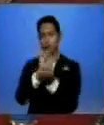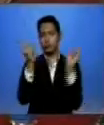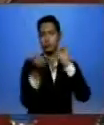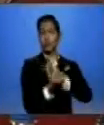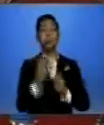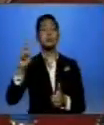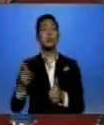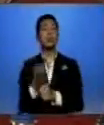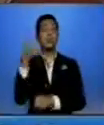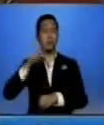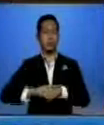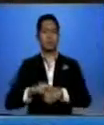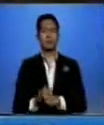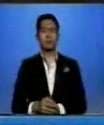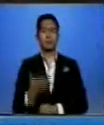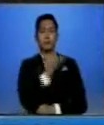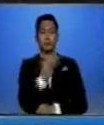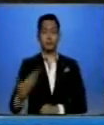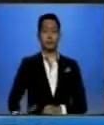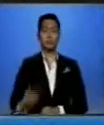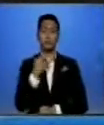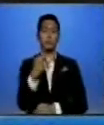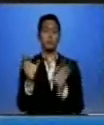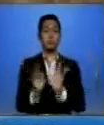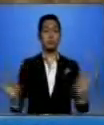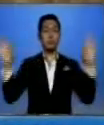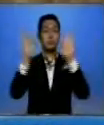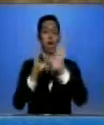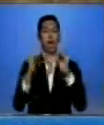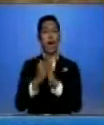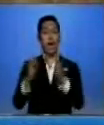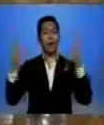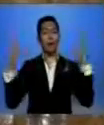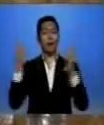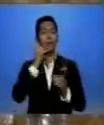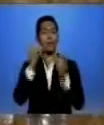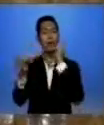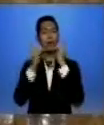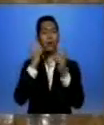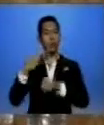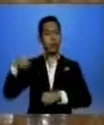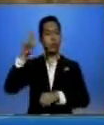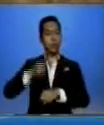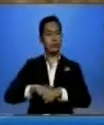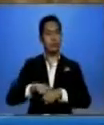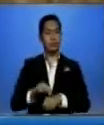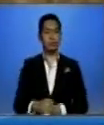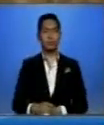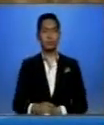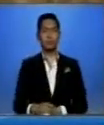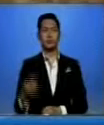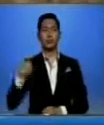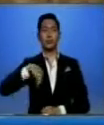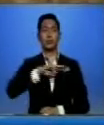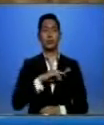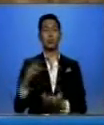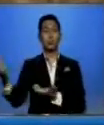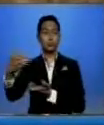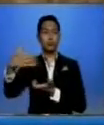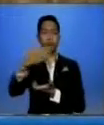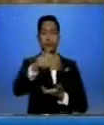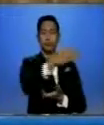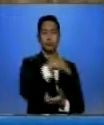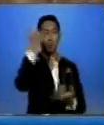Correa señaló la importancia de abrir un amplio espacio de diálogo nacional. Recoger las iniciativas ciudadanas